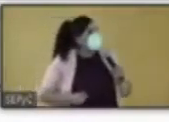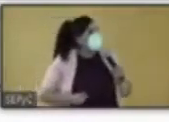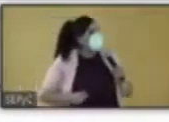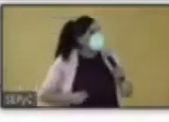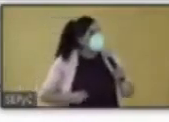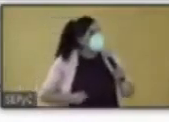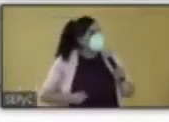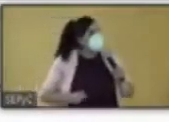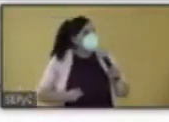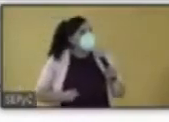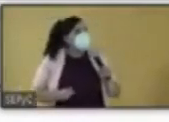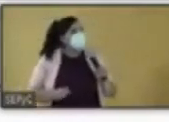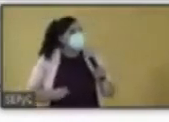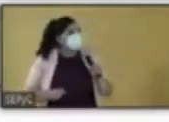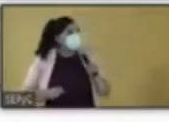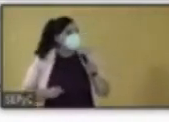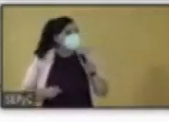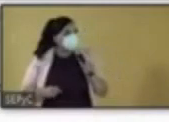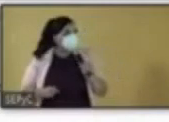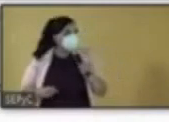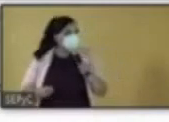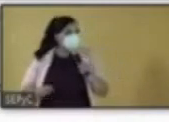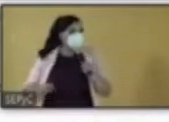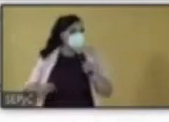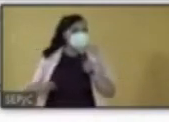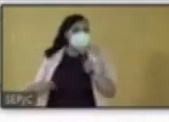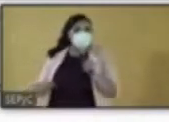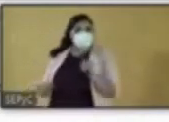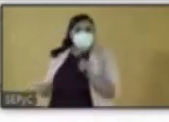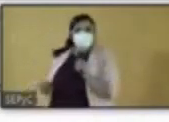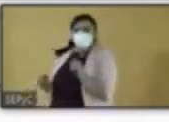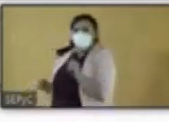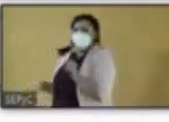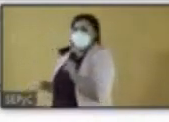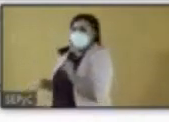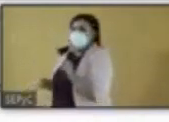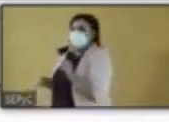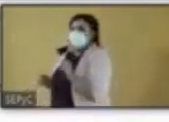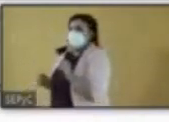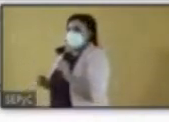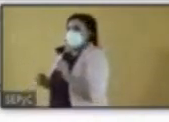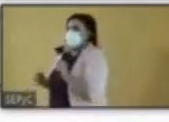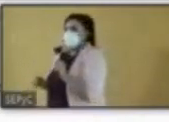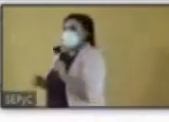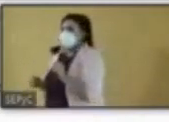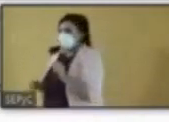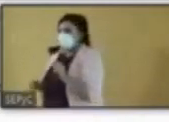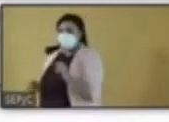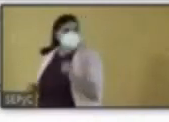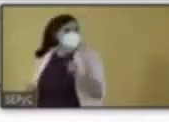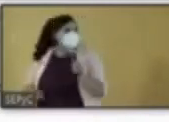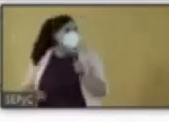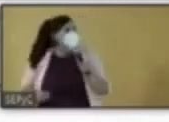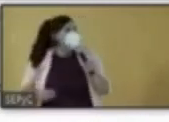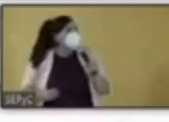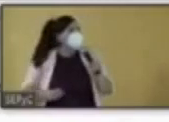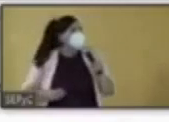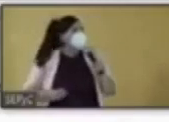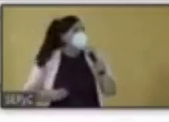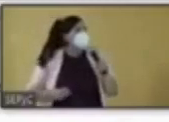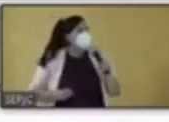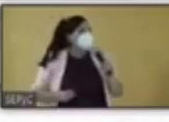El primer rubro es el más importante para nosotros como servidores públicos sujetos al cumplimiento de esta obligación. Se